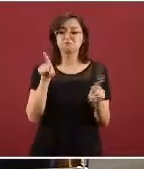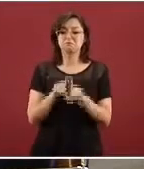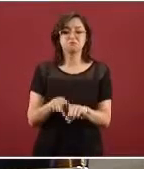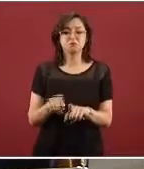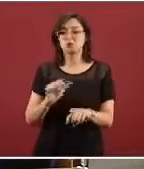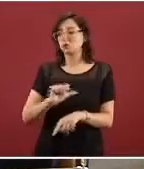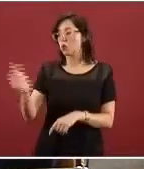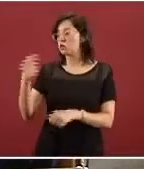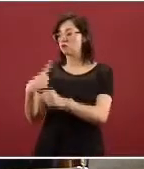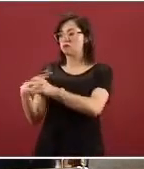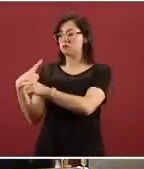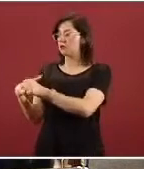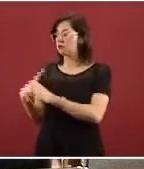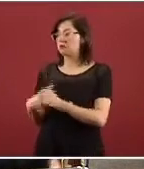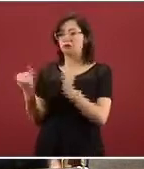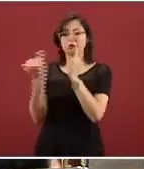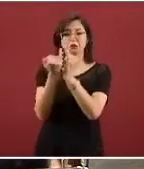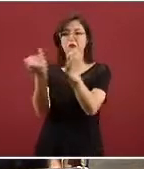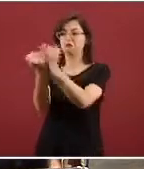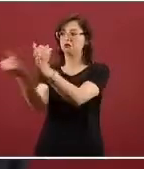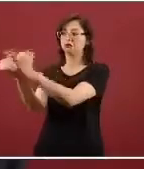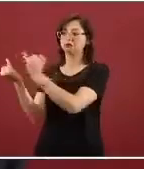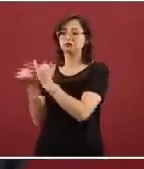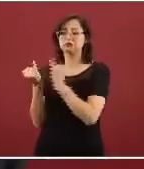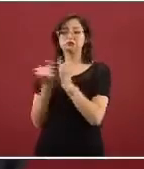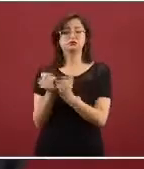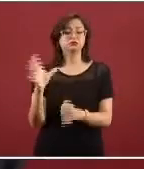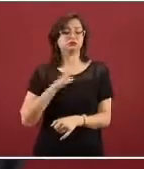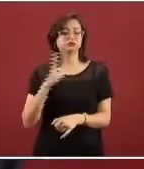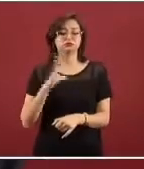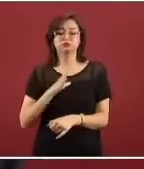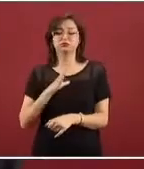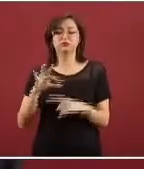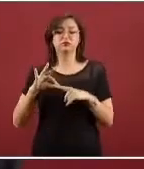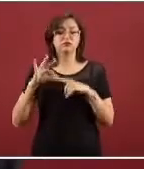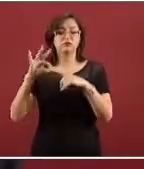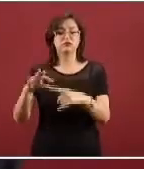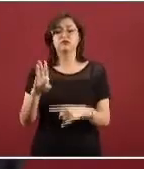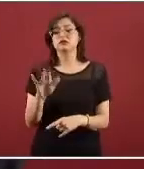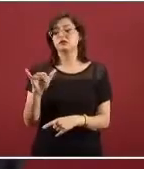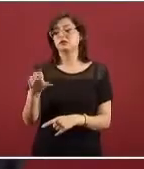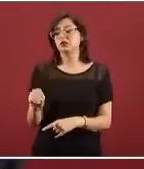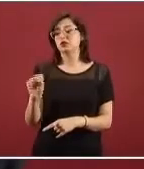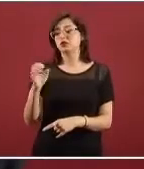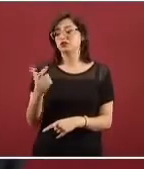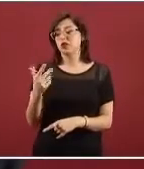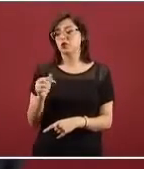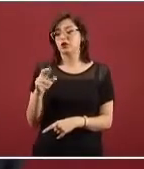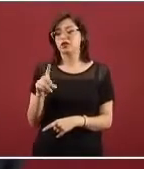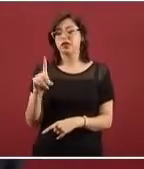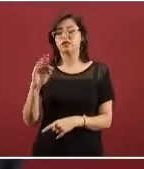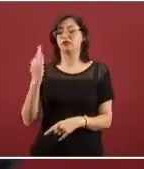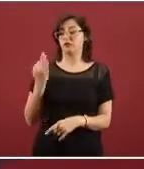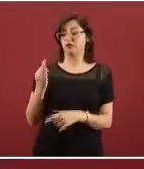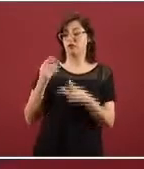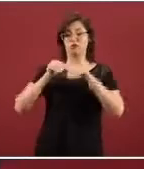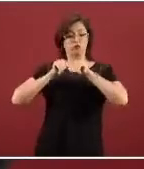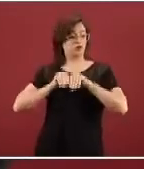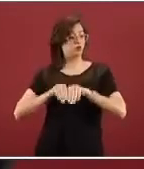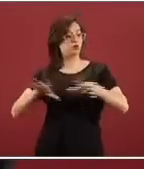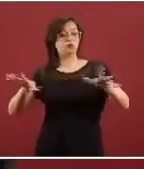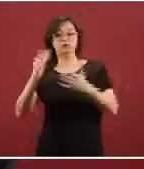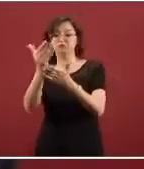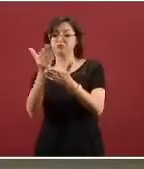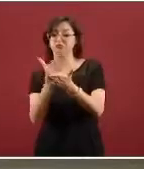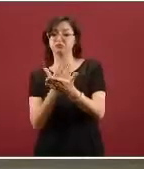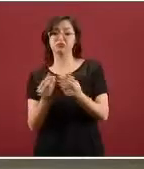otros restos humanos. Y hay una guía de bioseguridad que publicamos desde la primera semana de febrero y se detalla